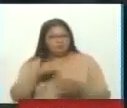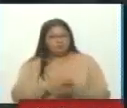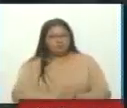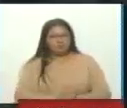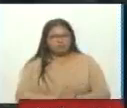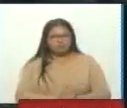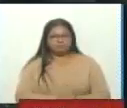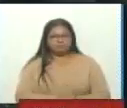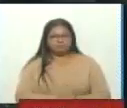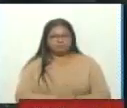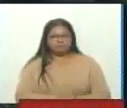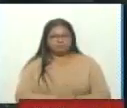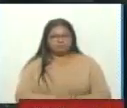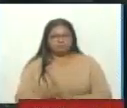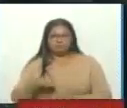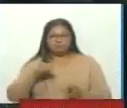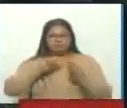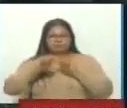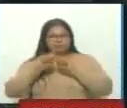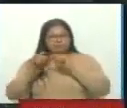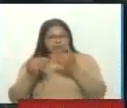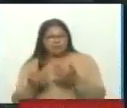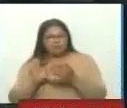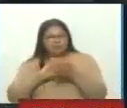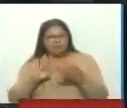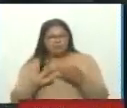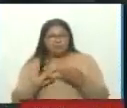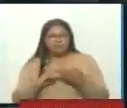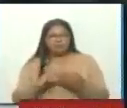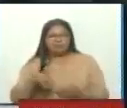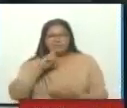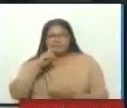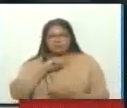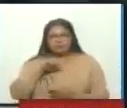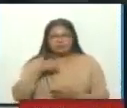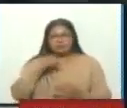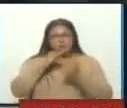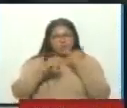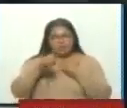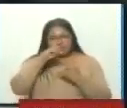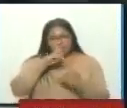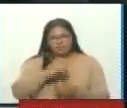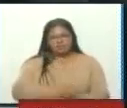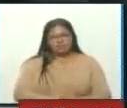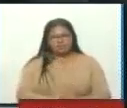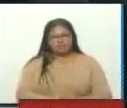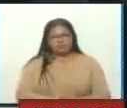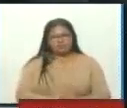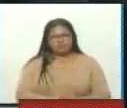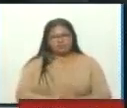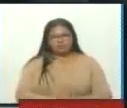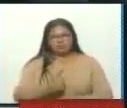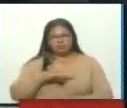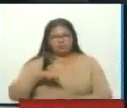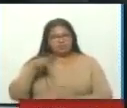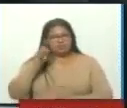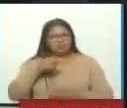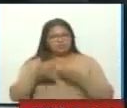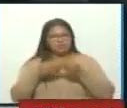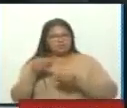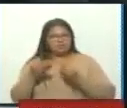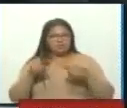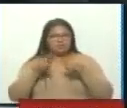comunicacional, se ha hecho quizás crítica, se han pasado por momentos muy complejos a lo largo de estos últimos años. ¿Qué requiere para